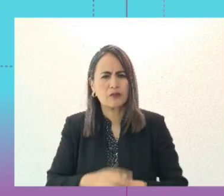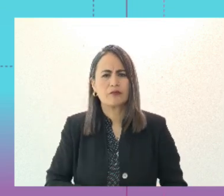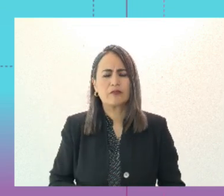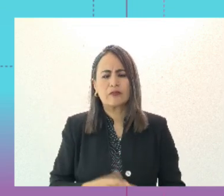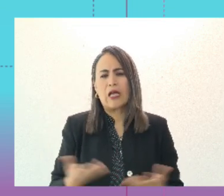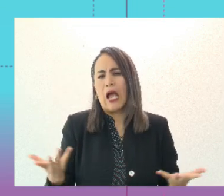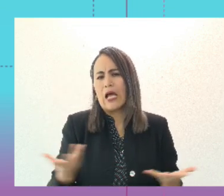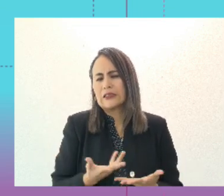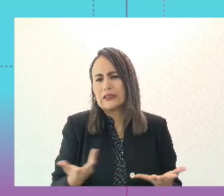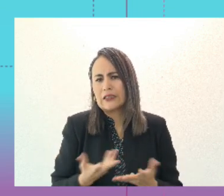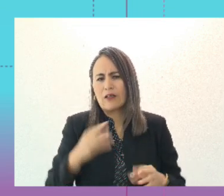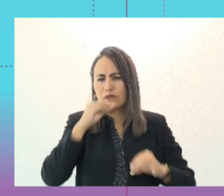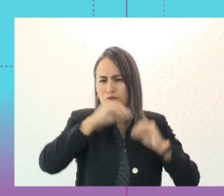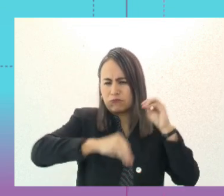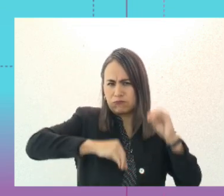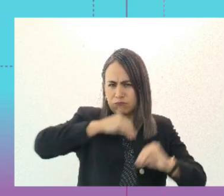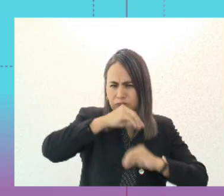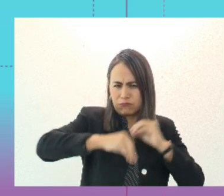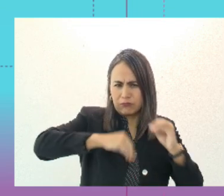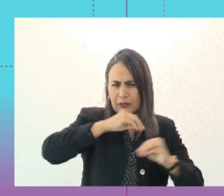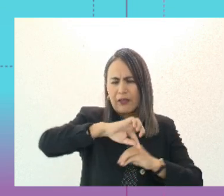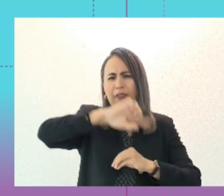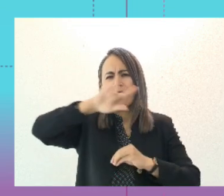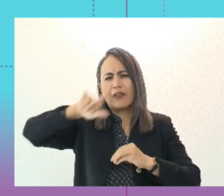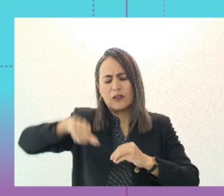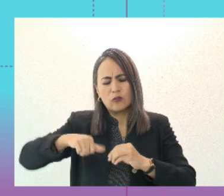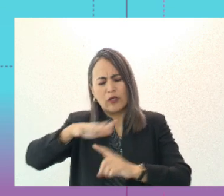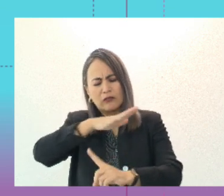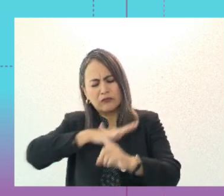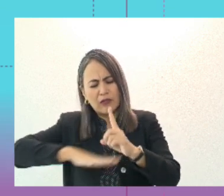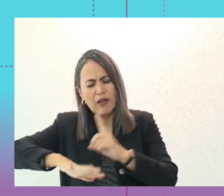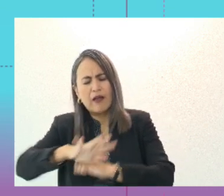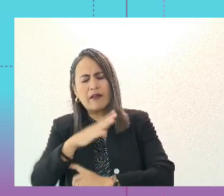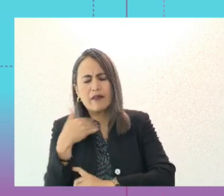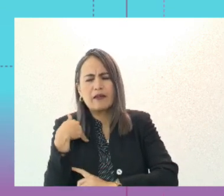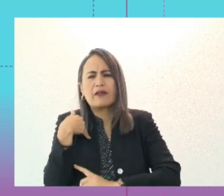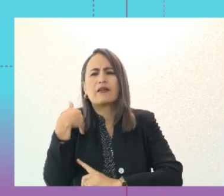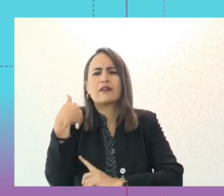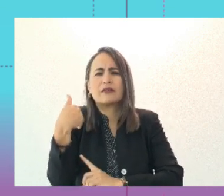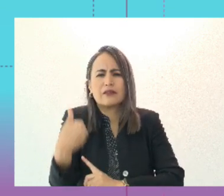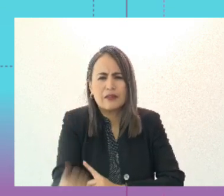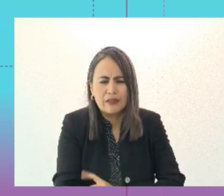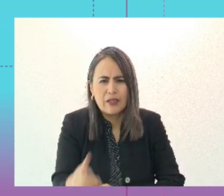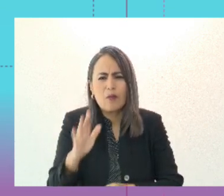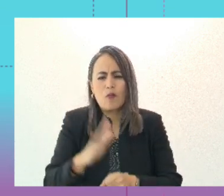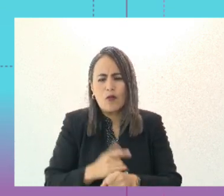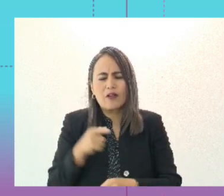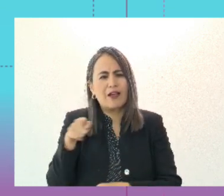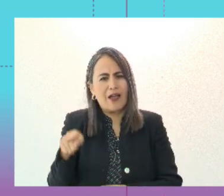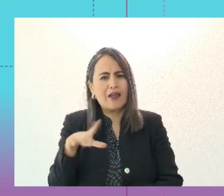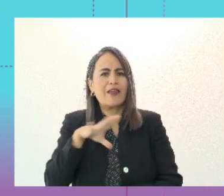construimos. Y damos cuenta de cómo entendemos nuestro entorno y recreamos la existencia misma.